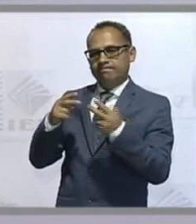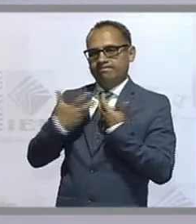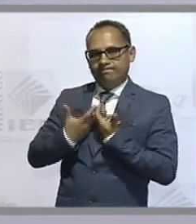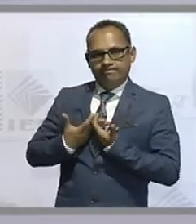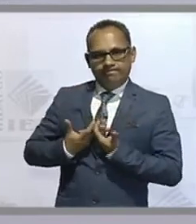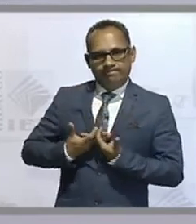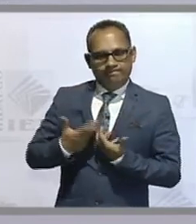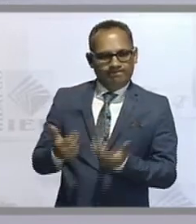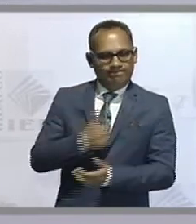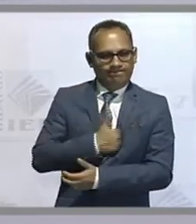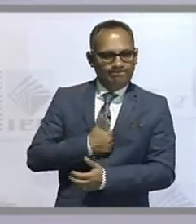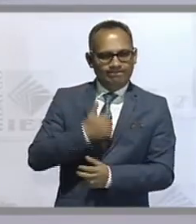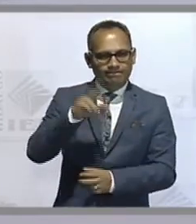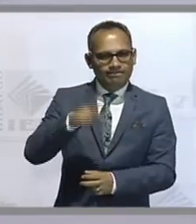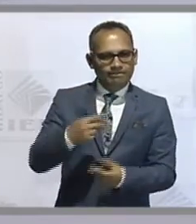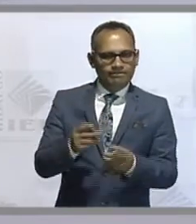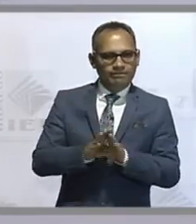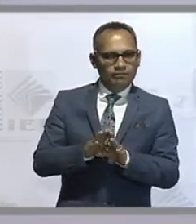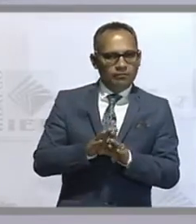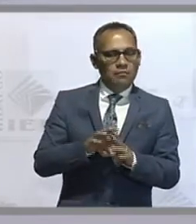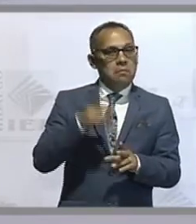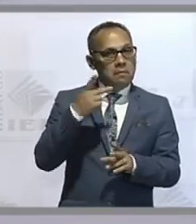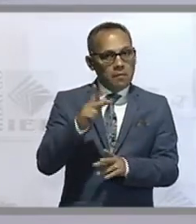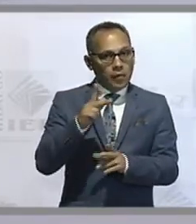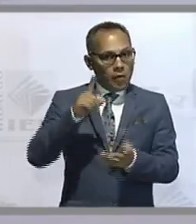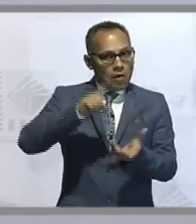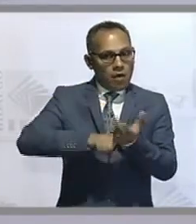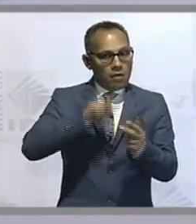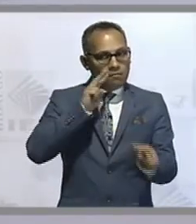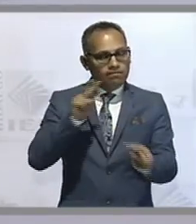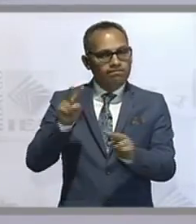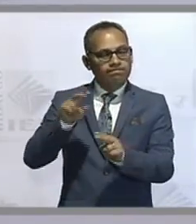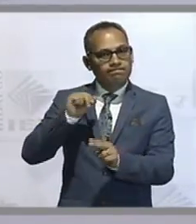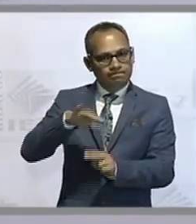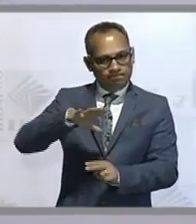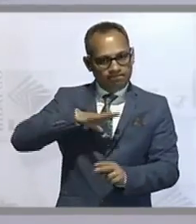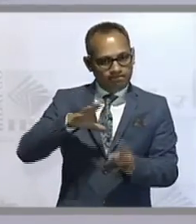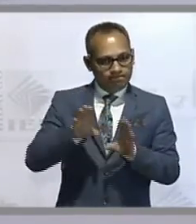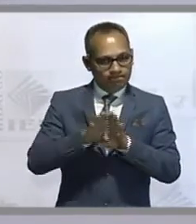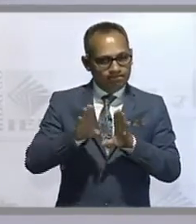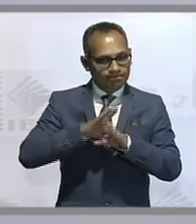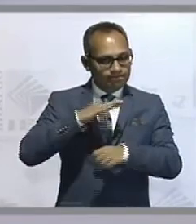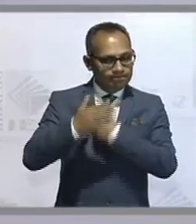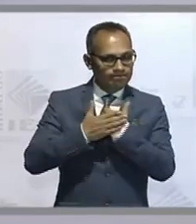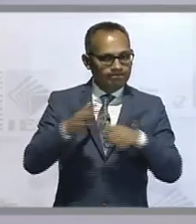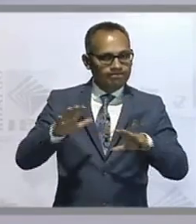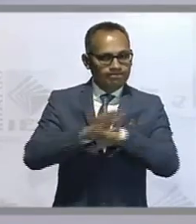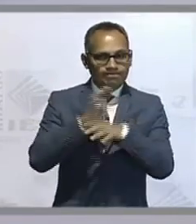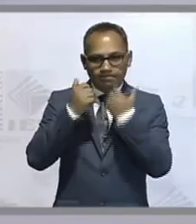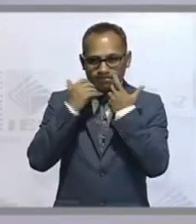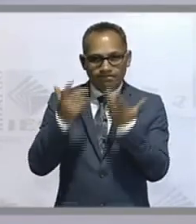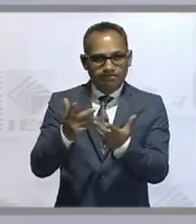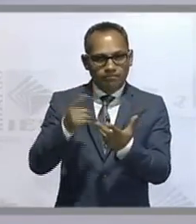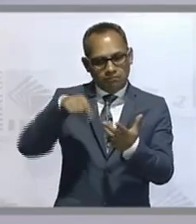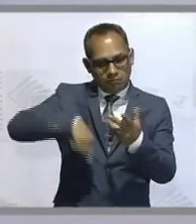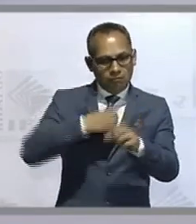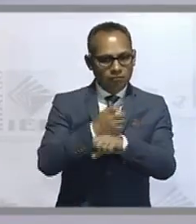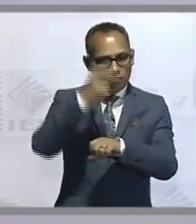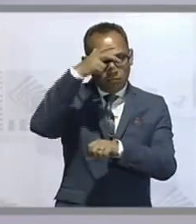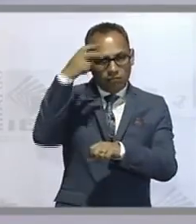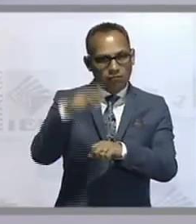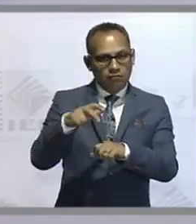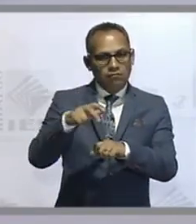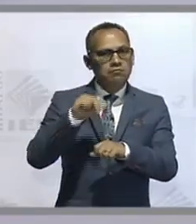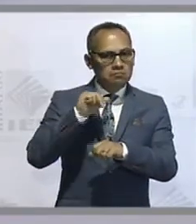voluntad de cambiar toda la gente ya sabe quiénes son los responsables de esta situación y en el estado de hidalgo daremos el cambio